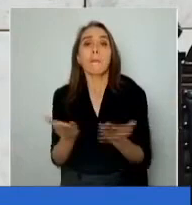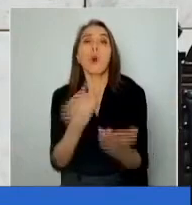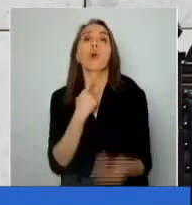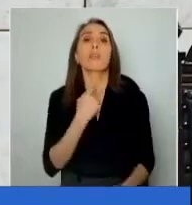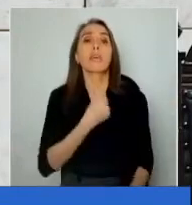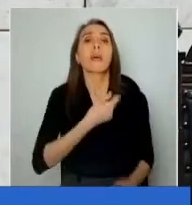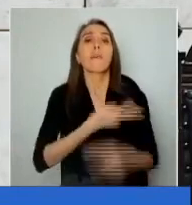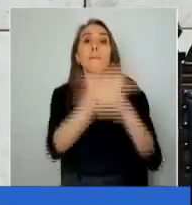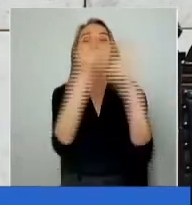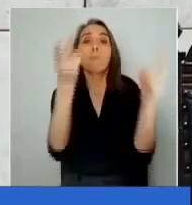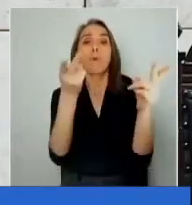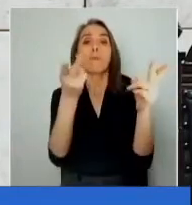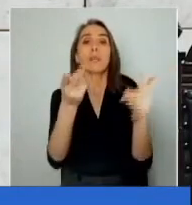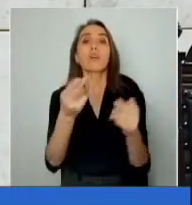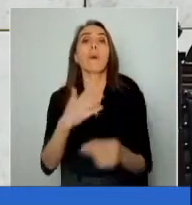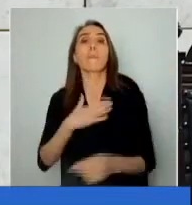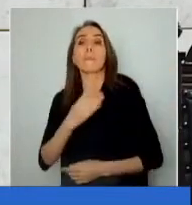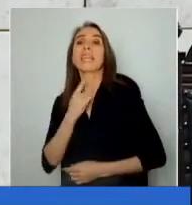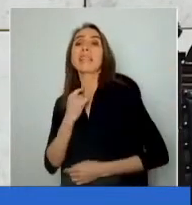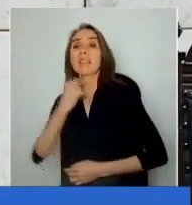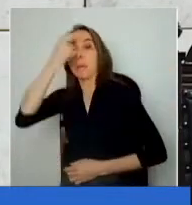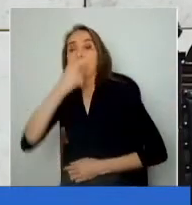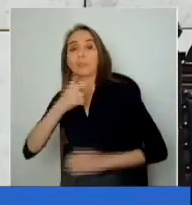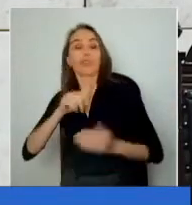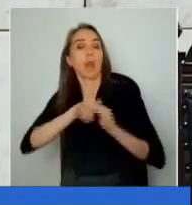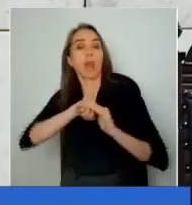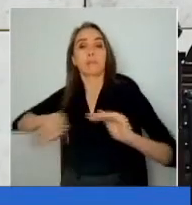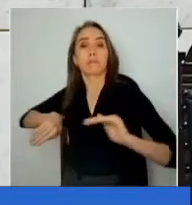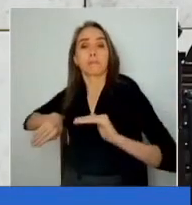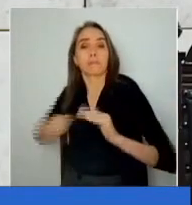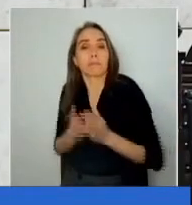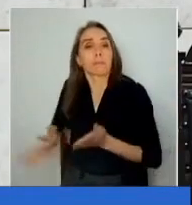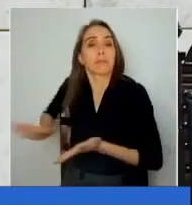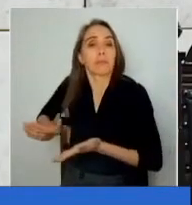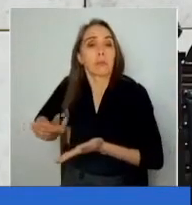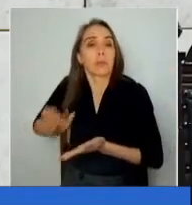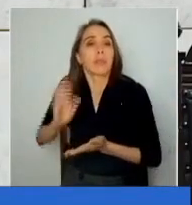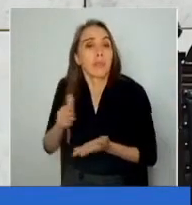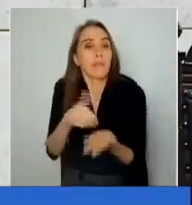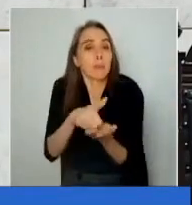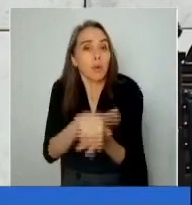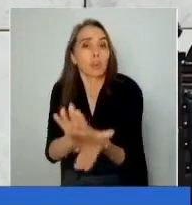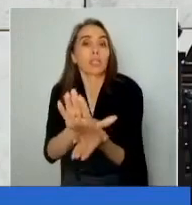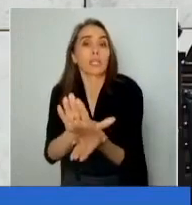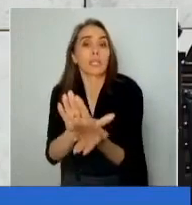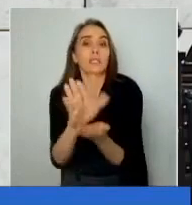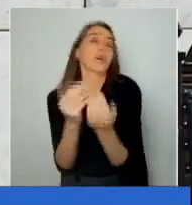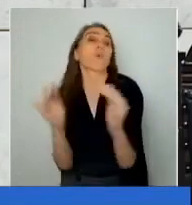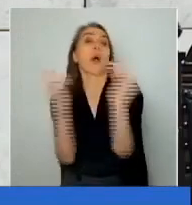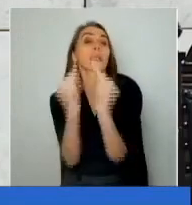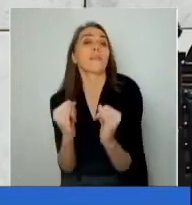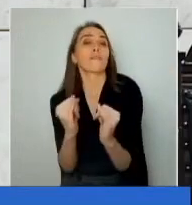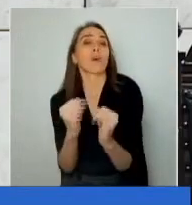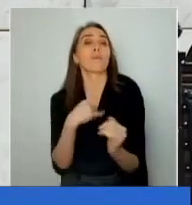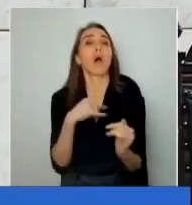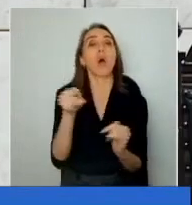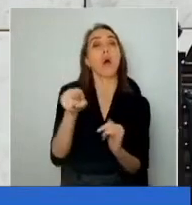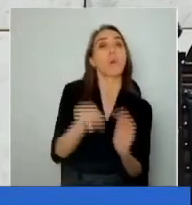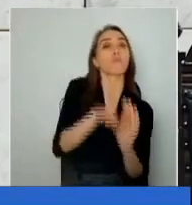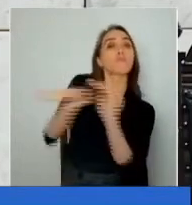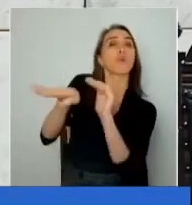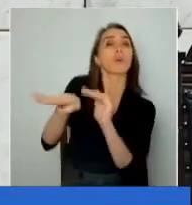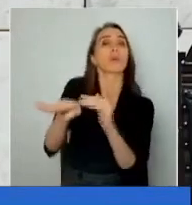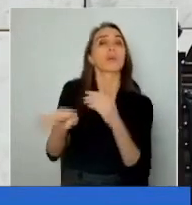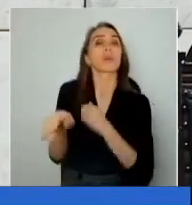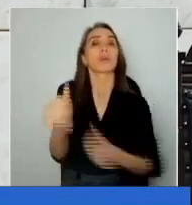cualquier interés personal y por eso debemos rechazar cualquier forma de favoritismo de nepotismo o